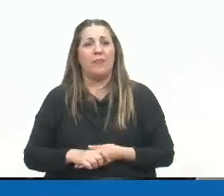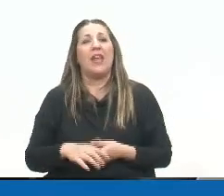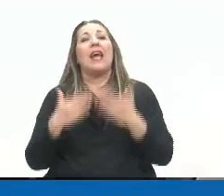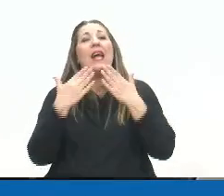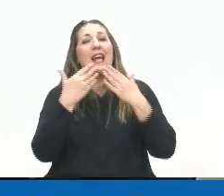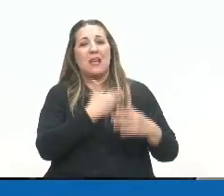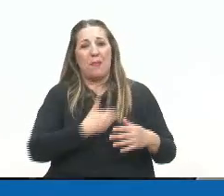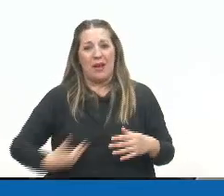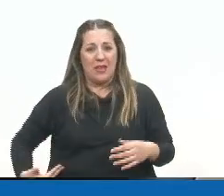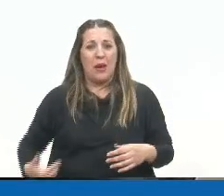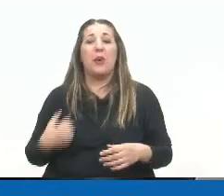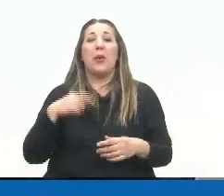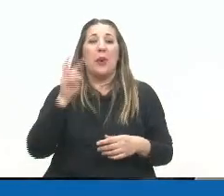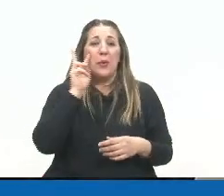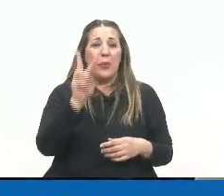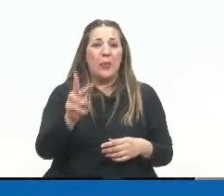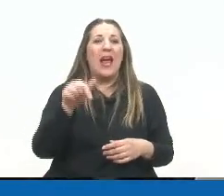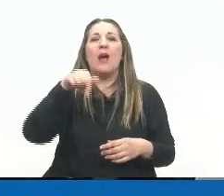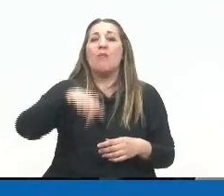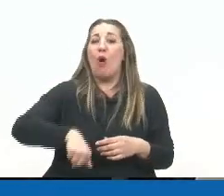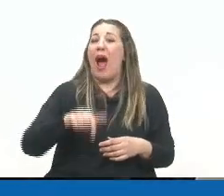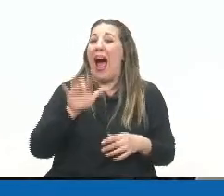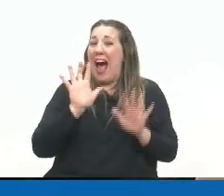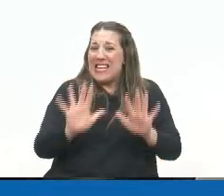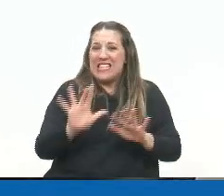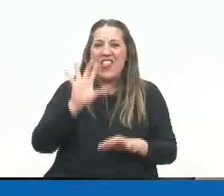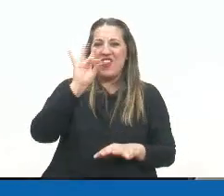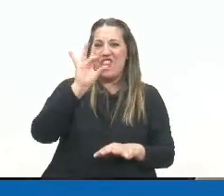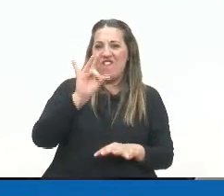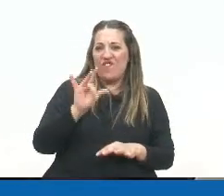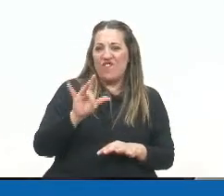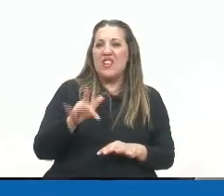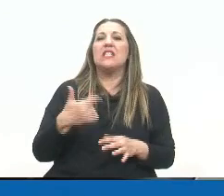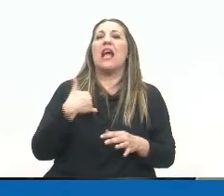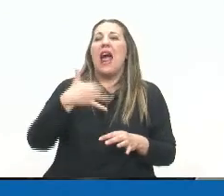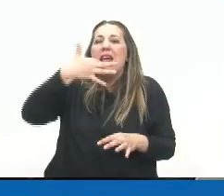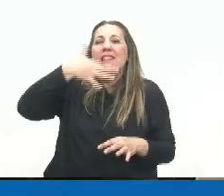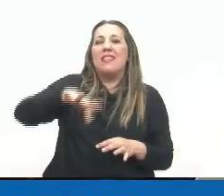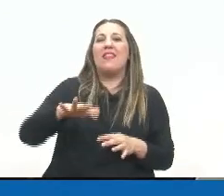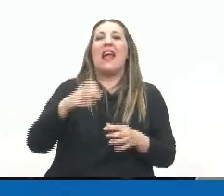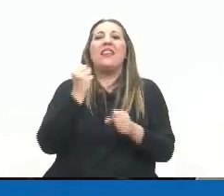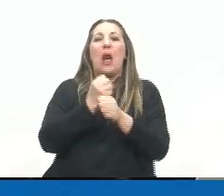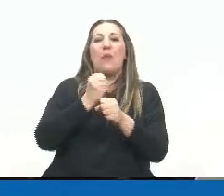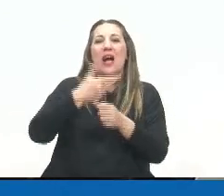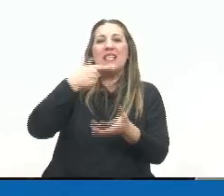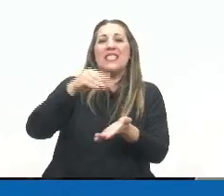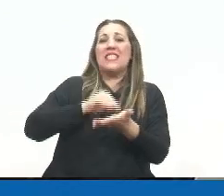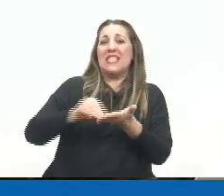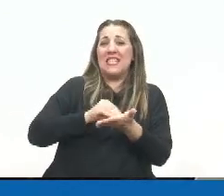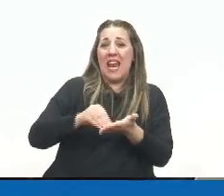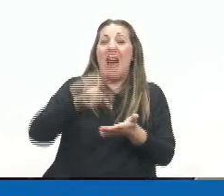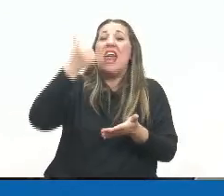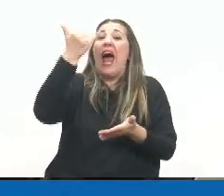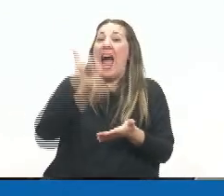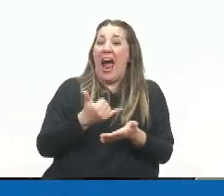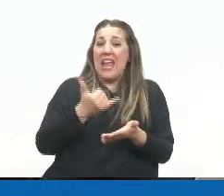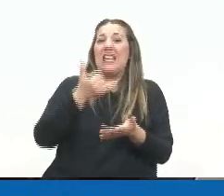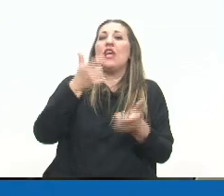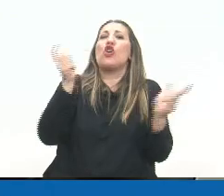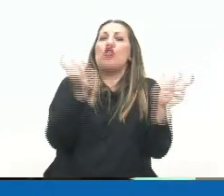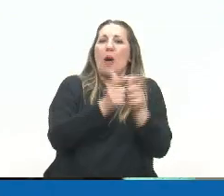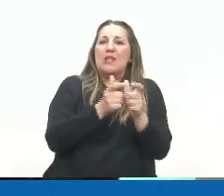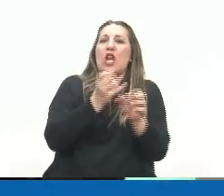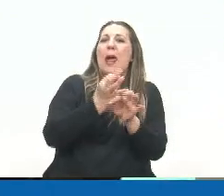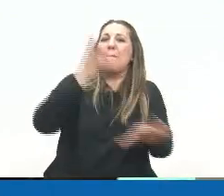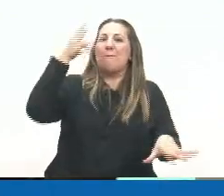estamos viendo las dificultades de legislar de esta manera y entendamos Cómo es el trabajo en el senado en el trabajo de comisiones especializadas Y